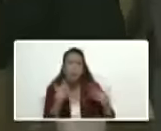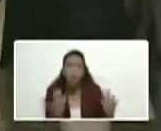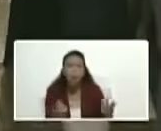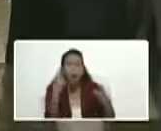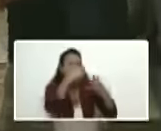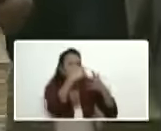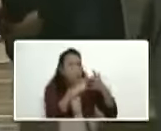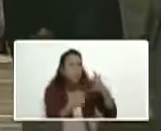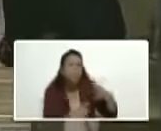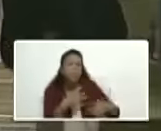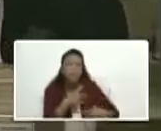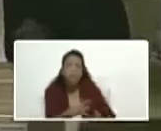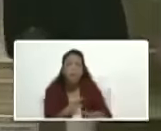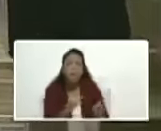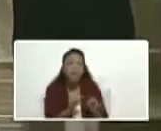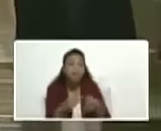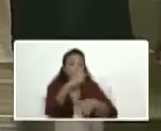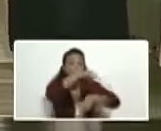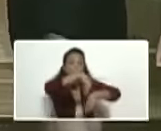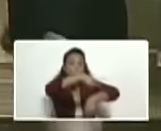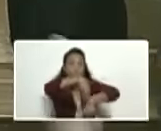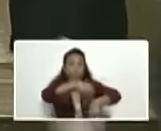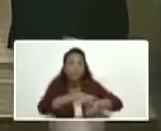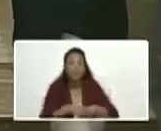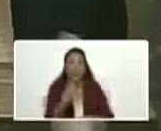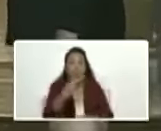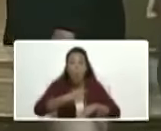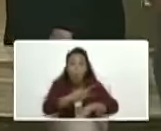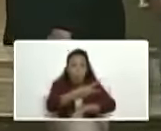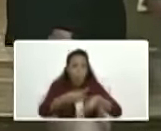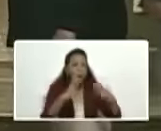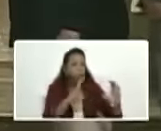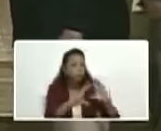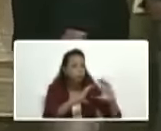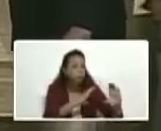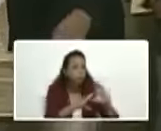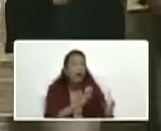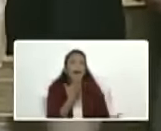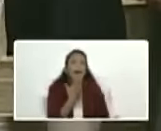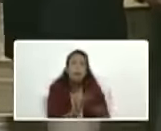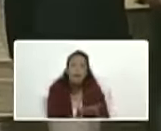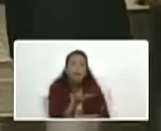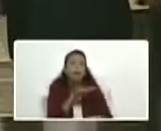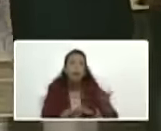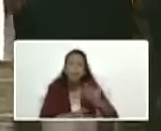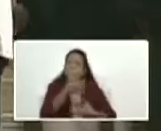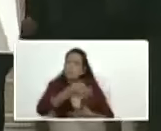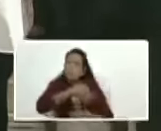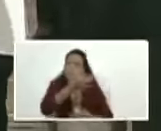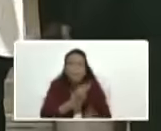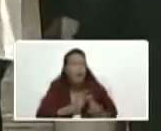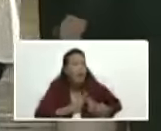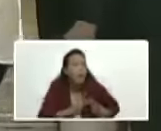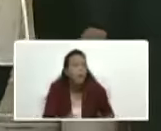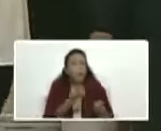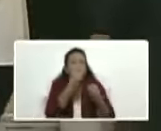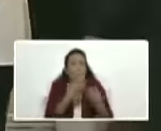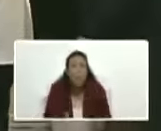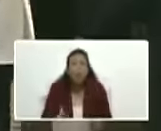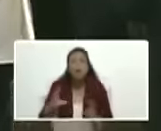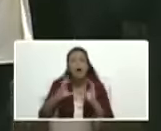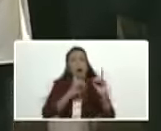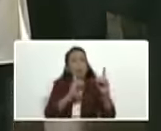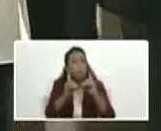distintos temas de interés que se ha extendido por más de 2 horas, agradeciendo por siempre la voluntad del